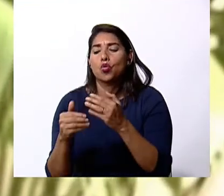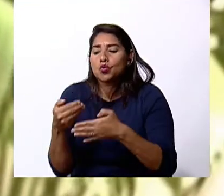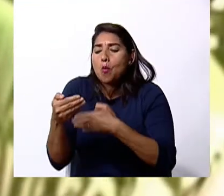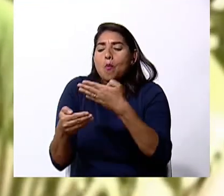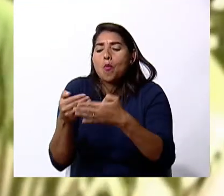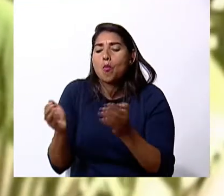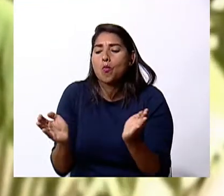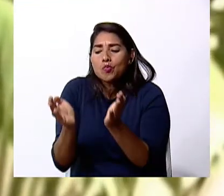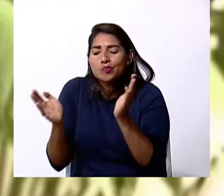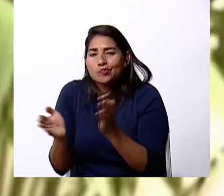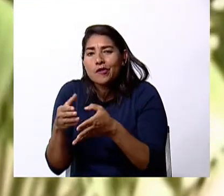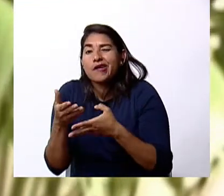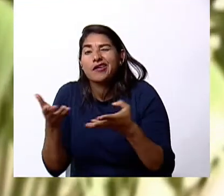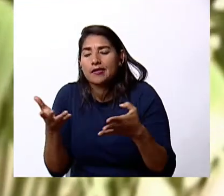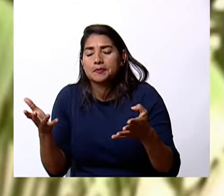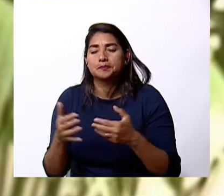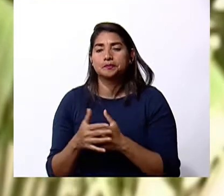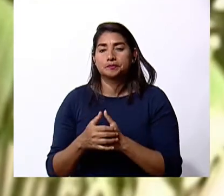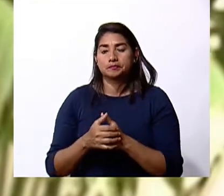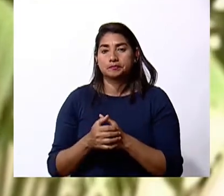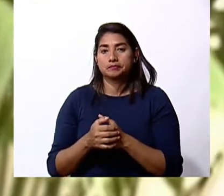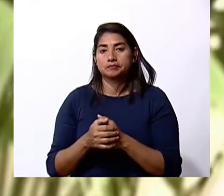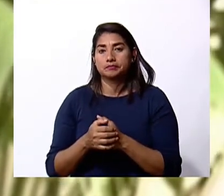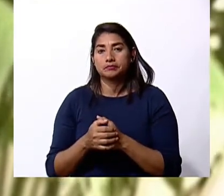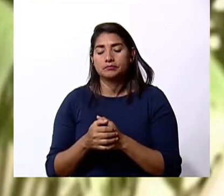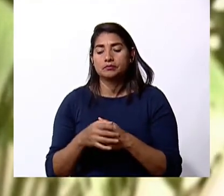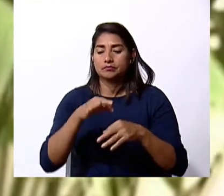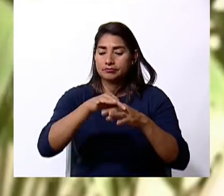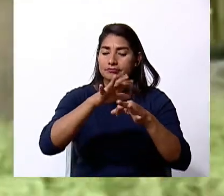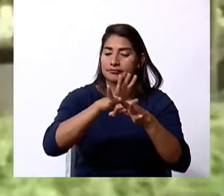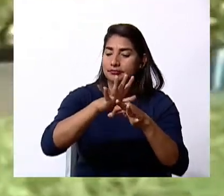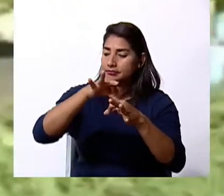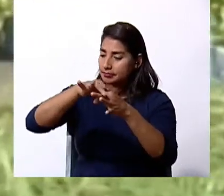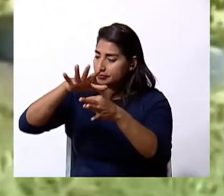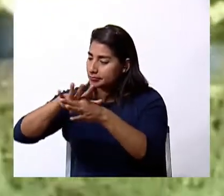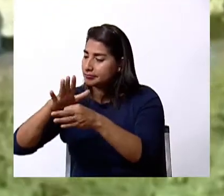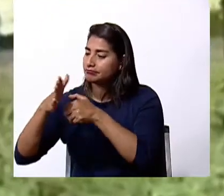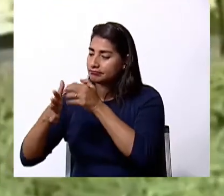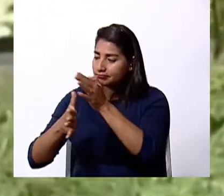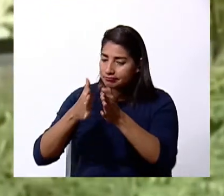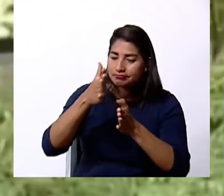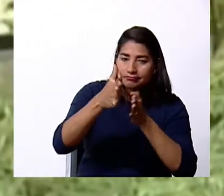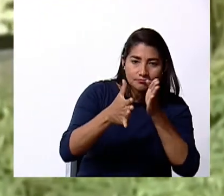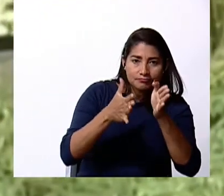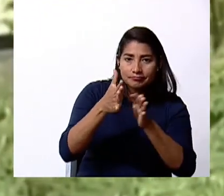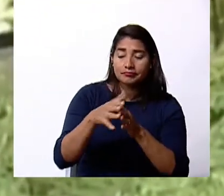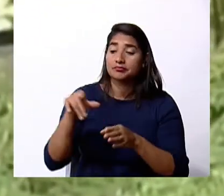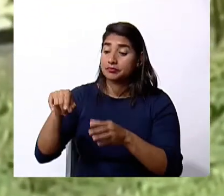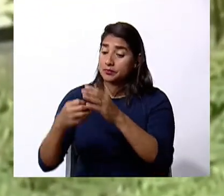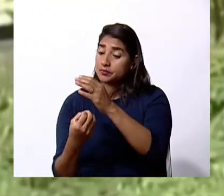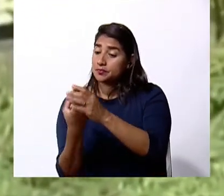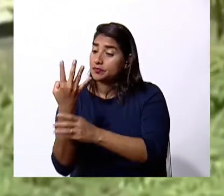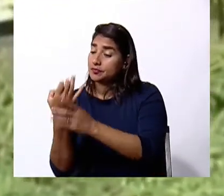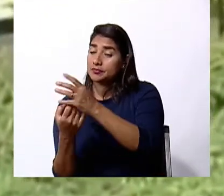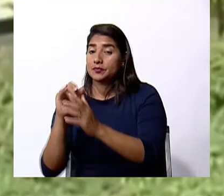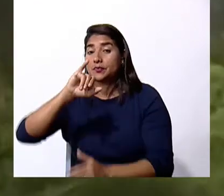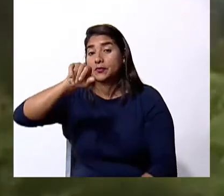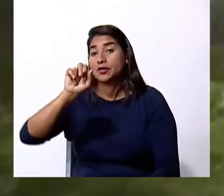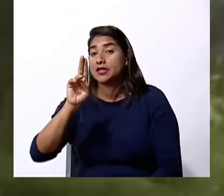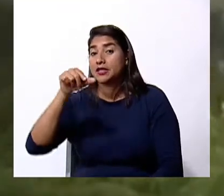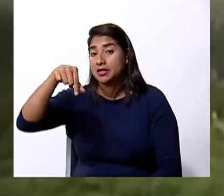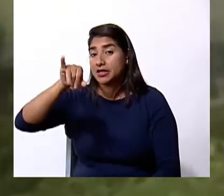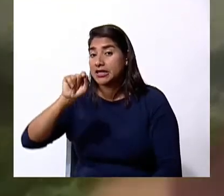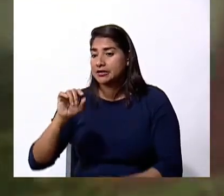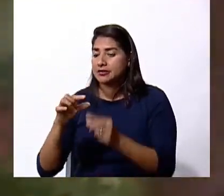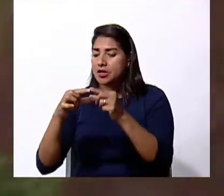promueve la agricultura. De la planta del jiquilite se extrae